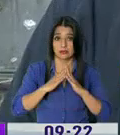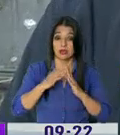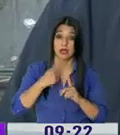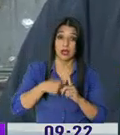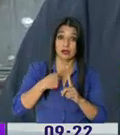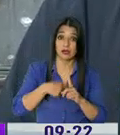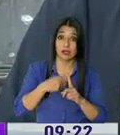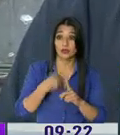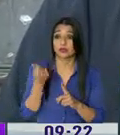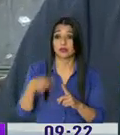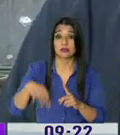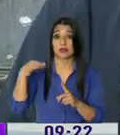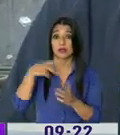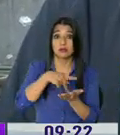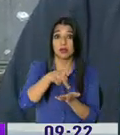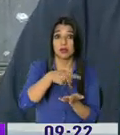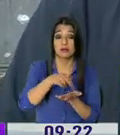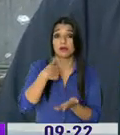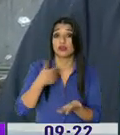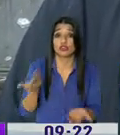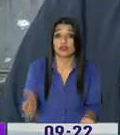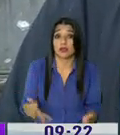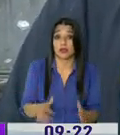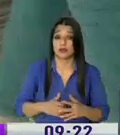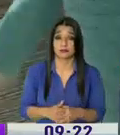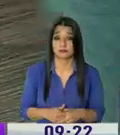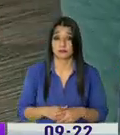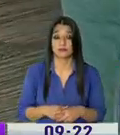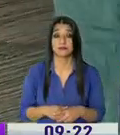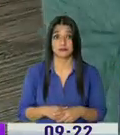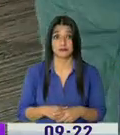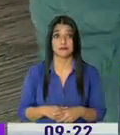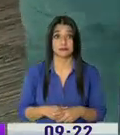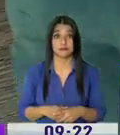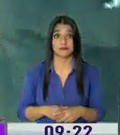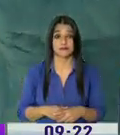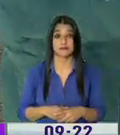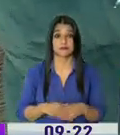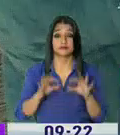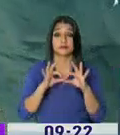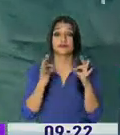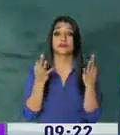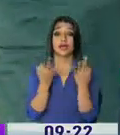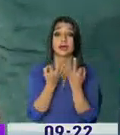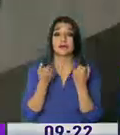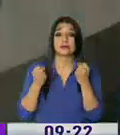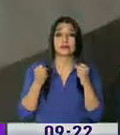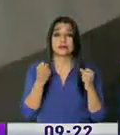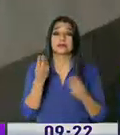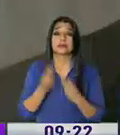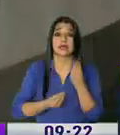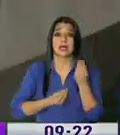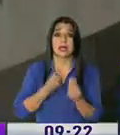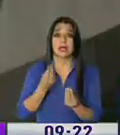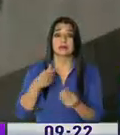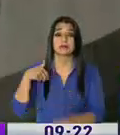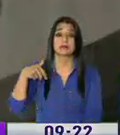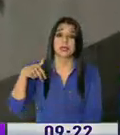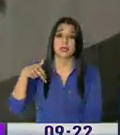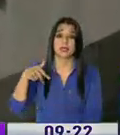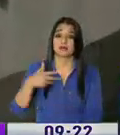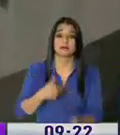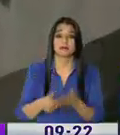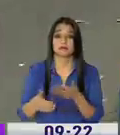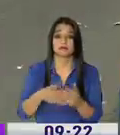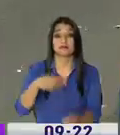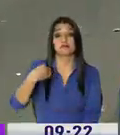el presupuesto para seguir cancelando el condominio, el arriendo. La desesperación llevó a esta familia a emprender su viaje a pie. Salieron